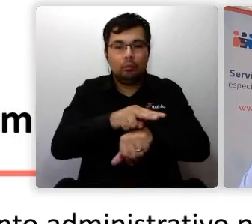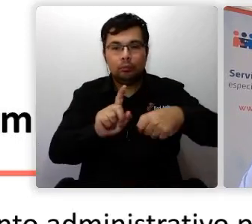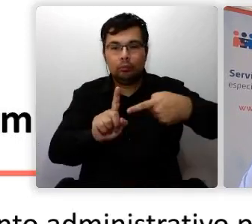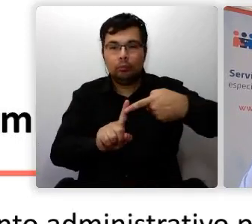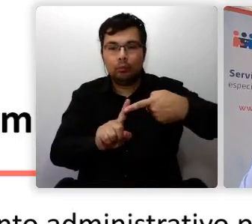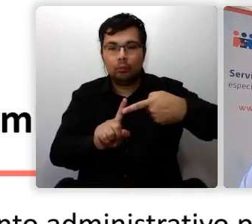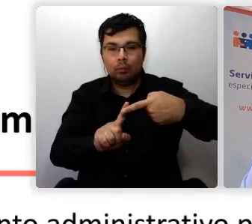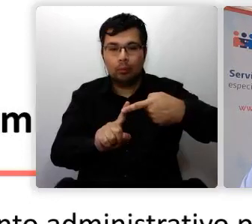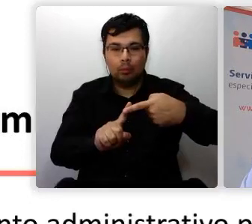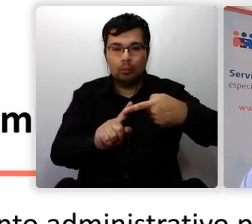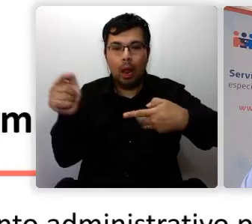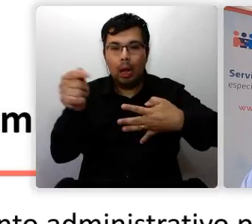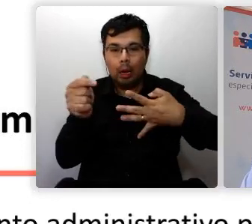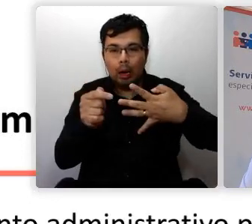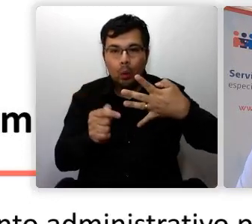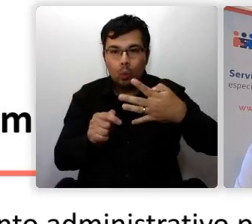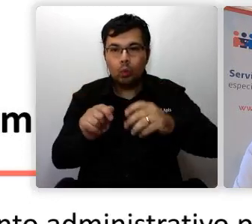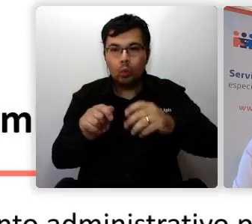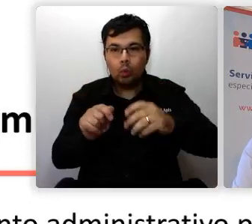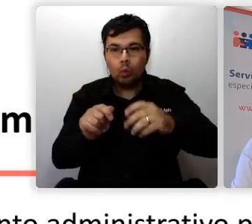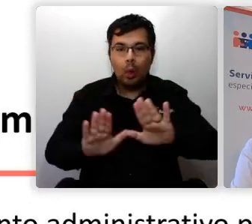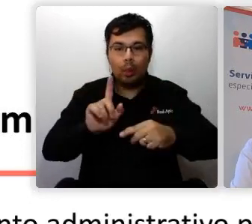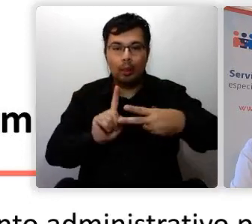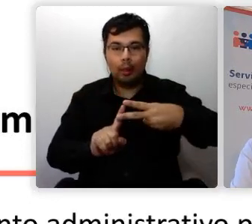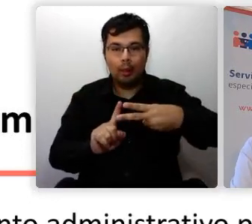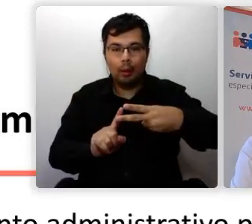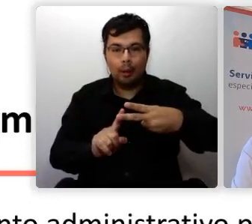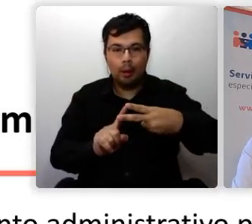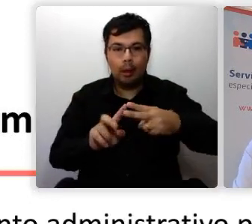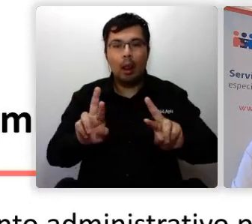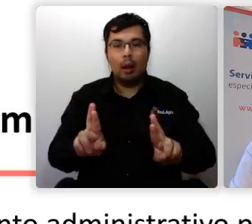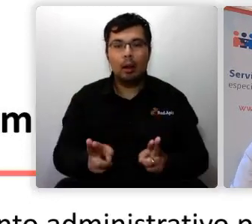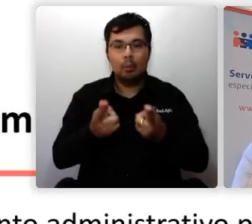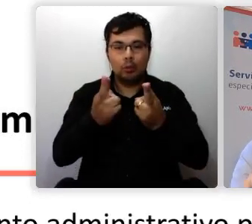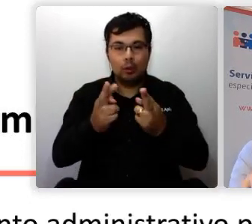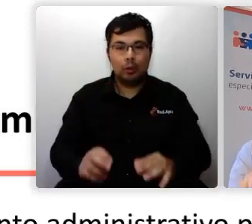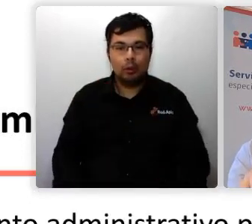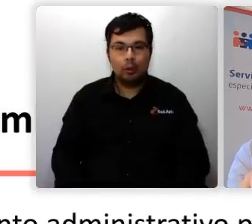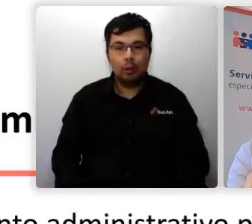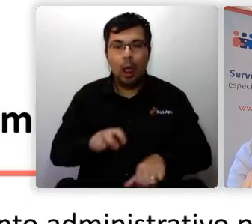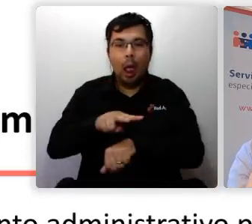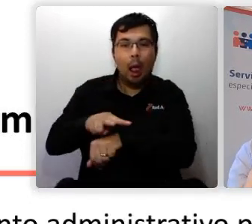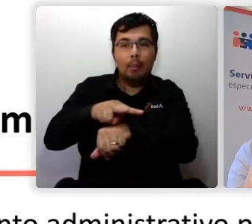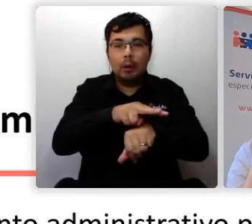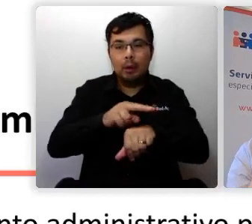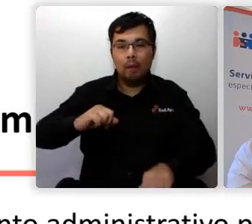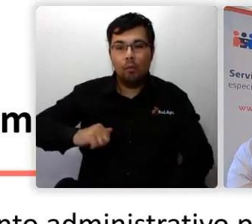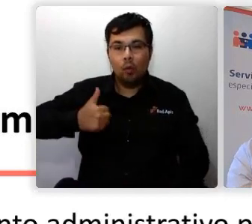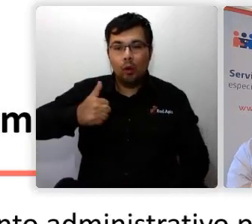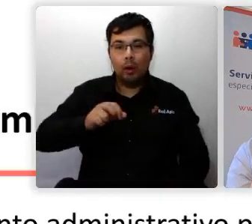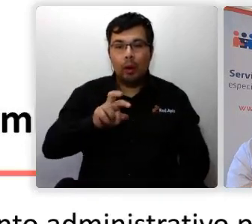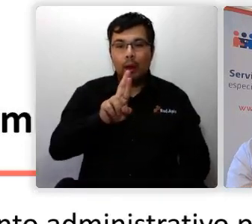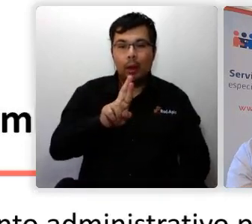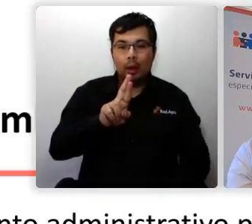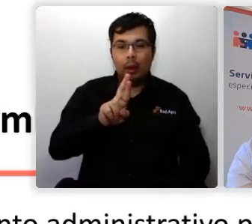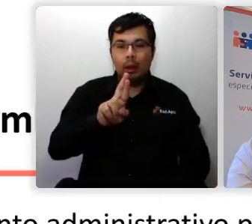la reposición administrativa voluntaria, la reposición actuación fiscalizadora, los recursos jerárquicos. Esto, como les comenté, es súper